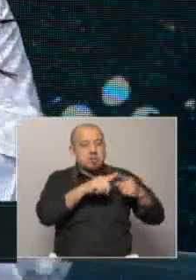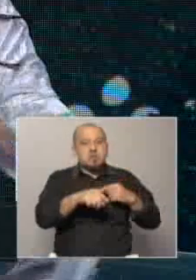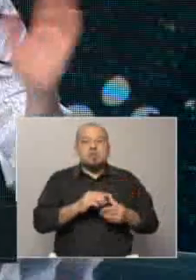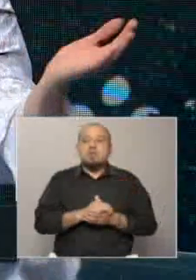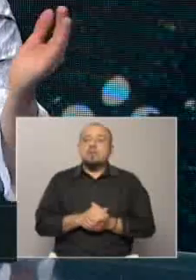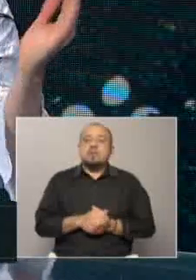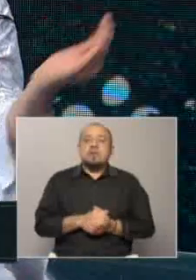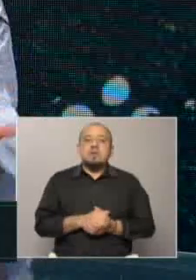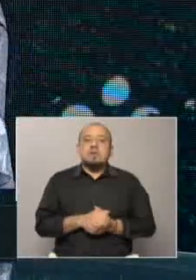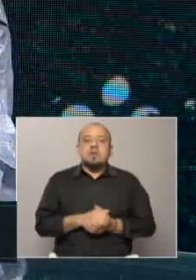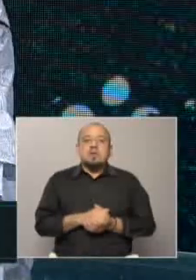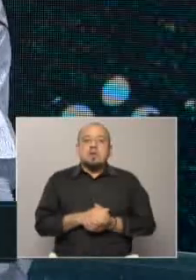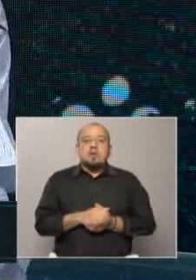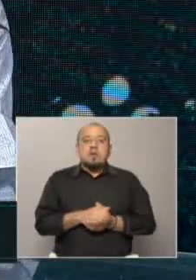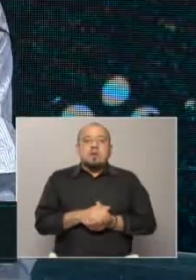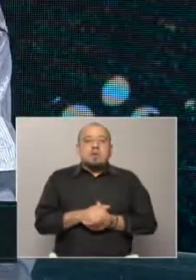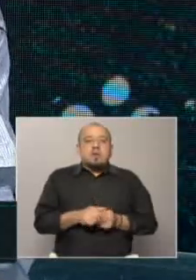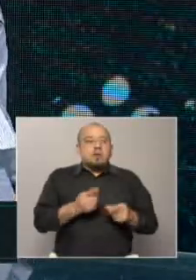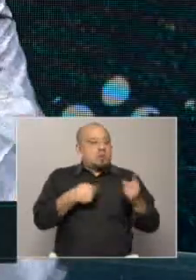Solís, sí, pero no va a aparecer.